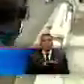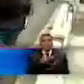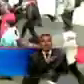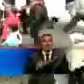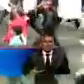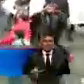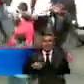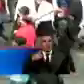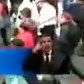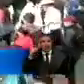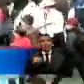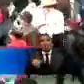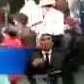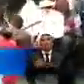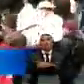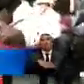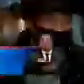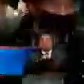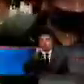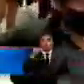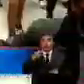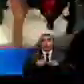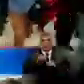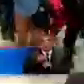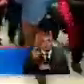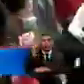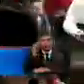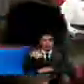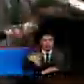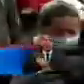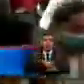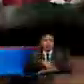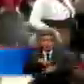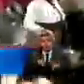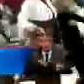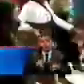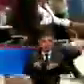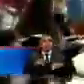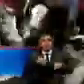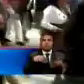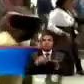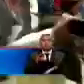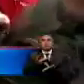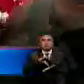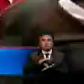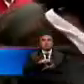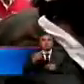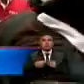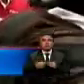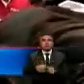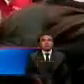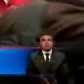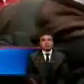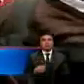presidente Guillermo Lasso. Se reunieron en el norte de Quito, en el Parque El Arbolito, caminaron por las calles del norte de la ciudad hasta llegar al centro de la capital,